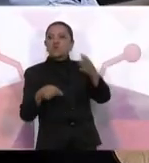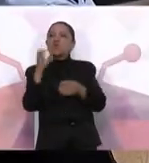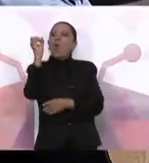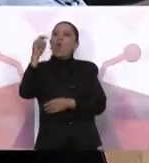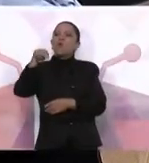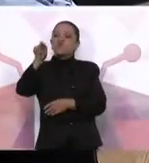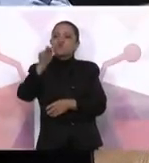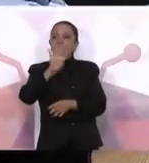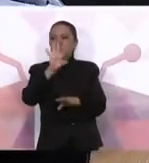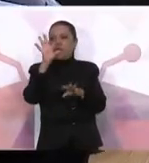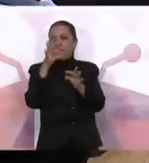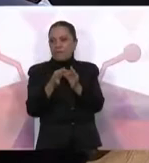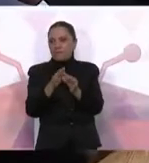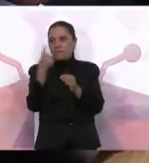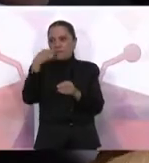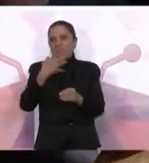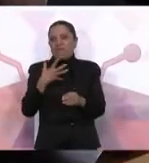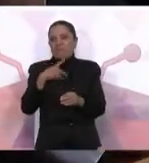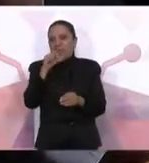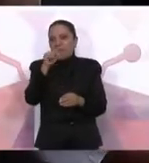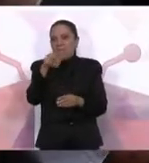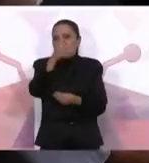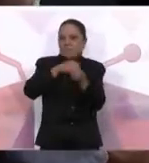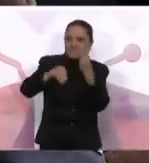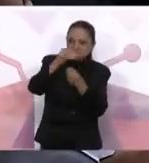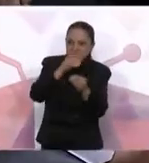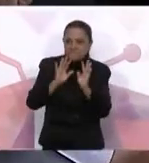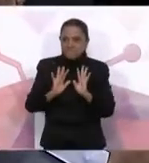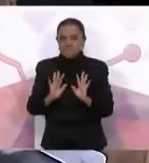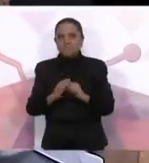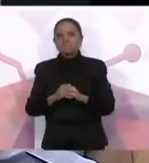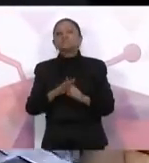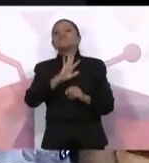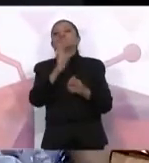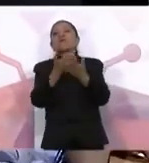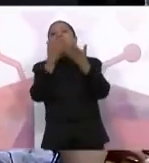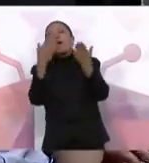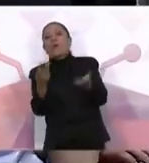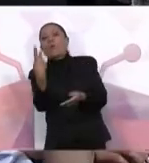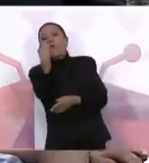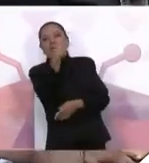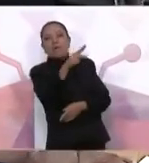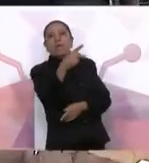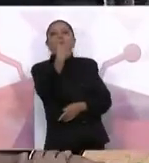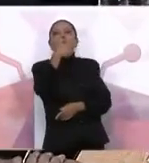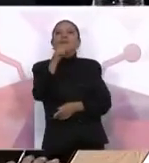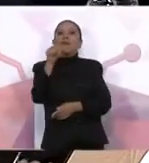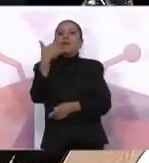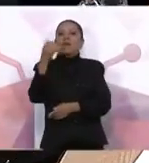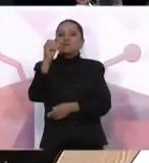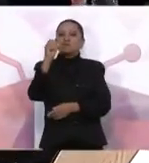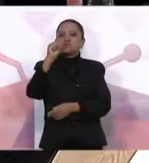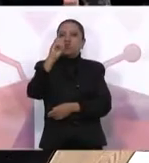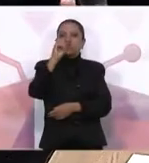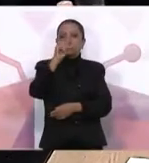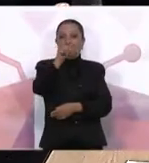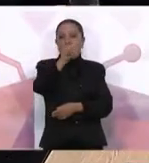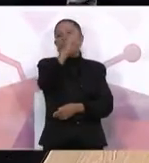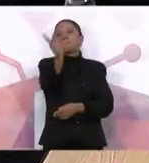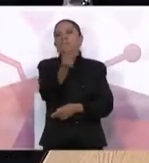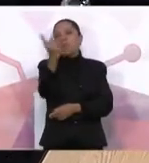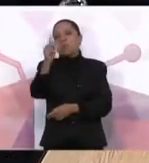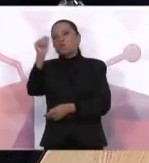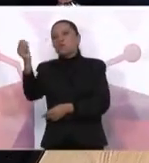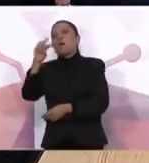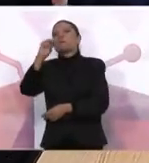nos quedamos con usted porque de acuerdo al orden le va a formular entonces una pregunta al candidato del pri jorge meade ocaranza tiene hasta